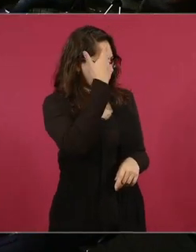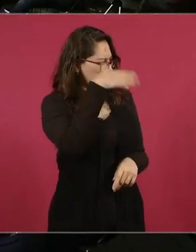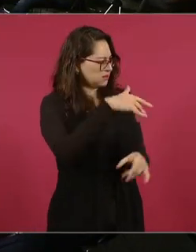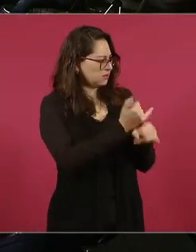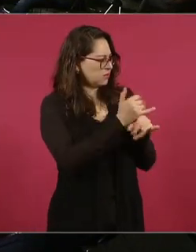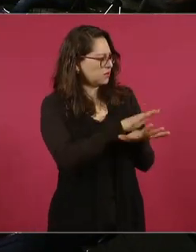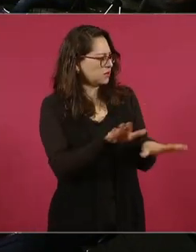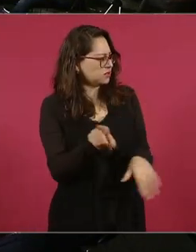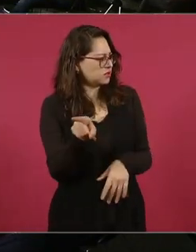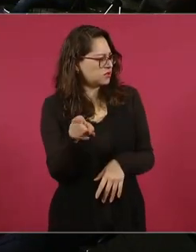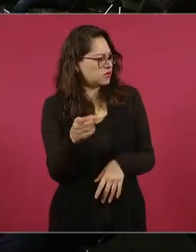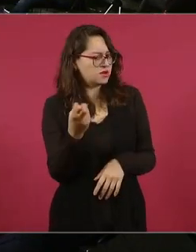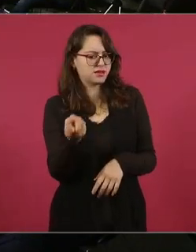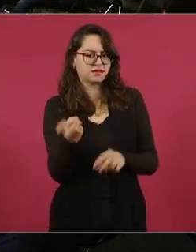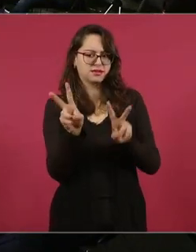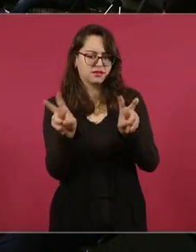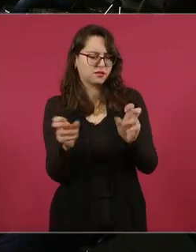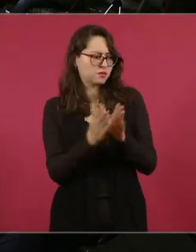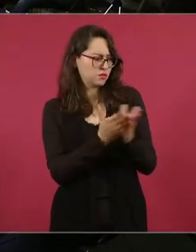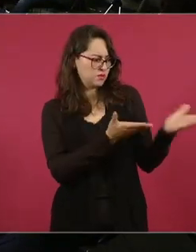De... Por favor.